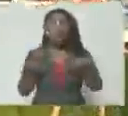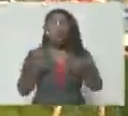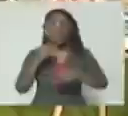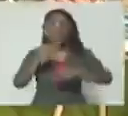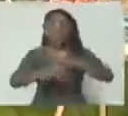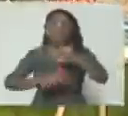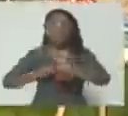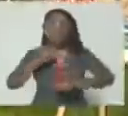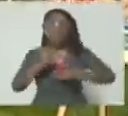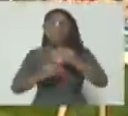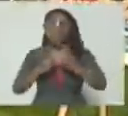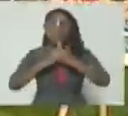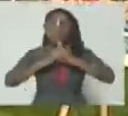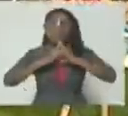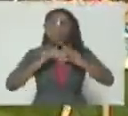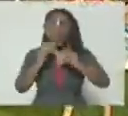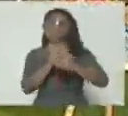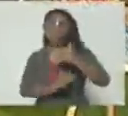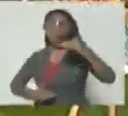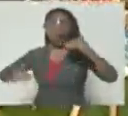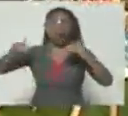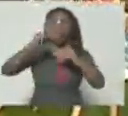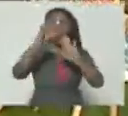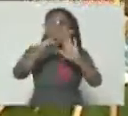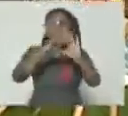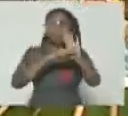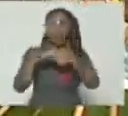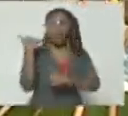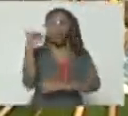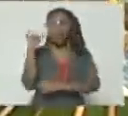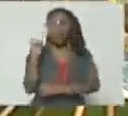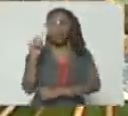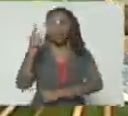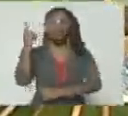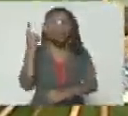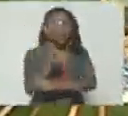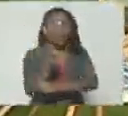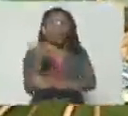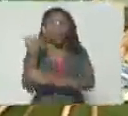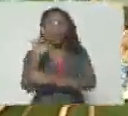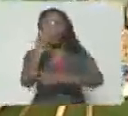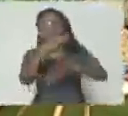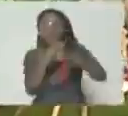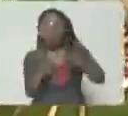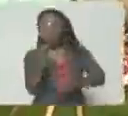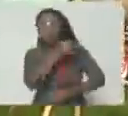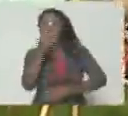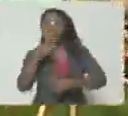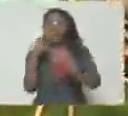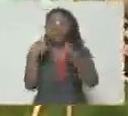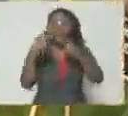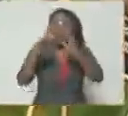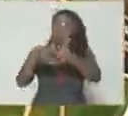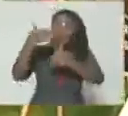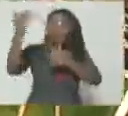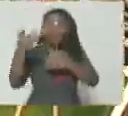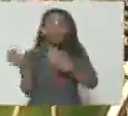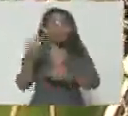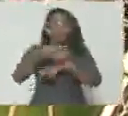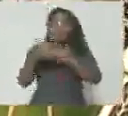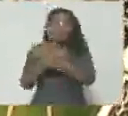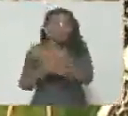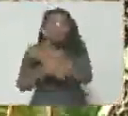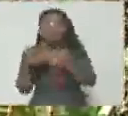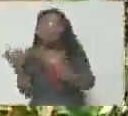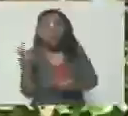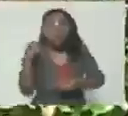generar todos los altos estándares de calidad que deben tener nuestros productos con calidad de exportación. Además de eso,